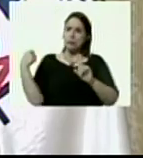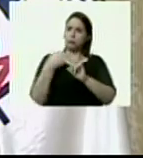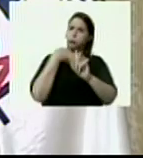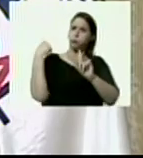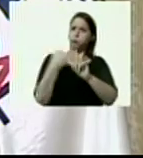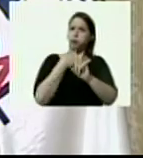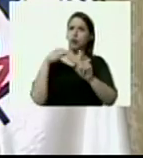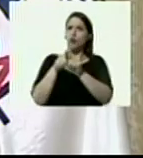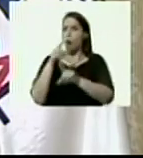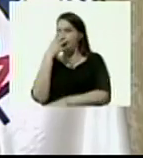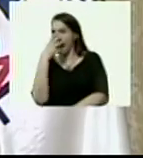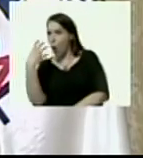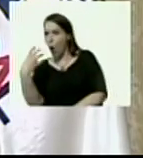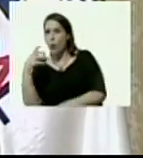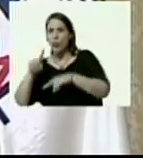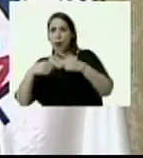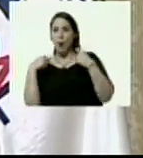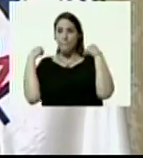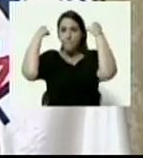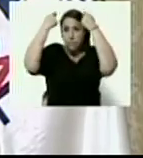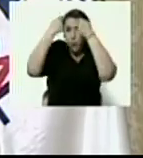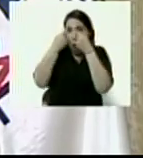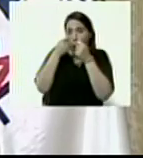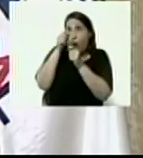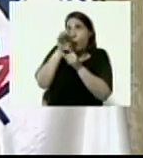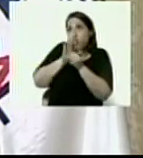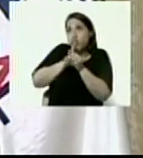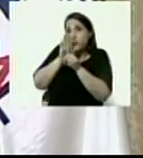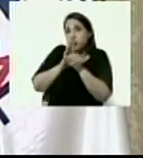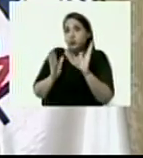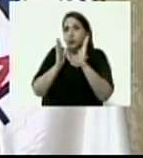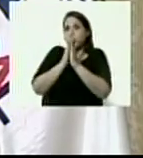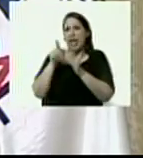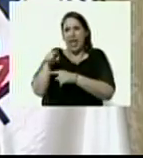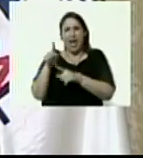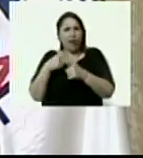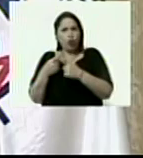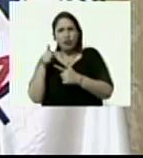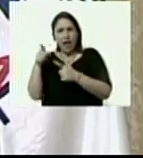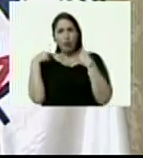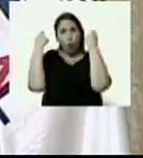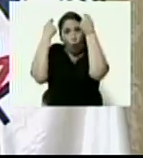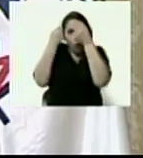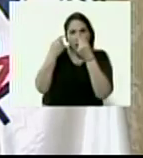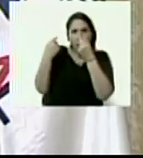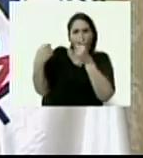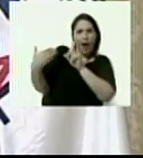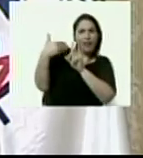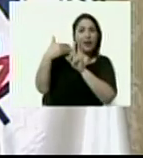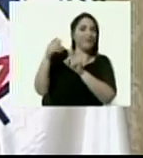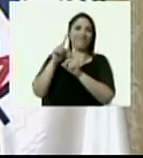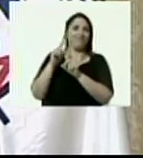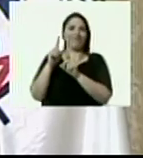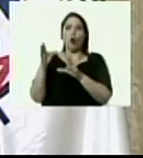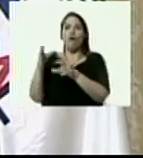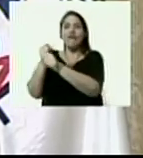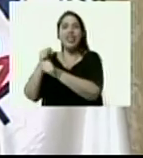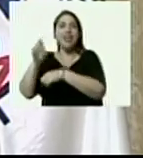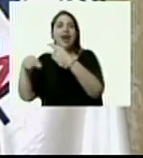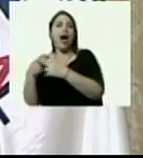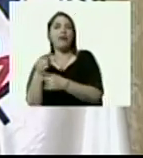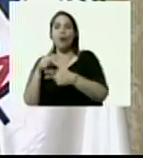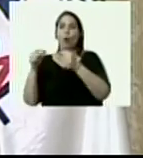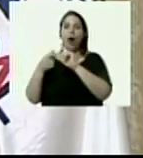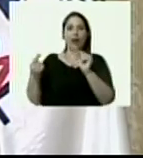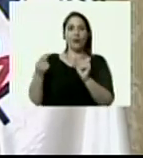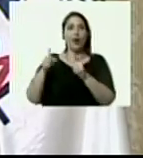y después se ponen un disfraz de corderito entonces son el cordero que fue atacado pero ya nadie les cree se cuenta ahora de eso se